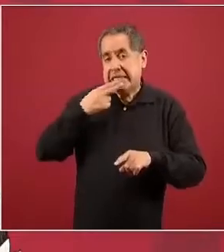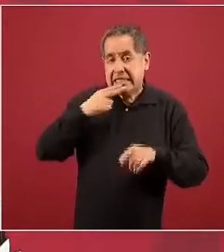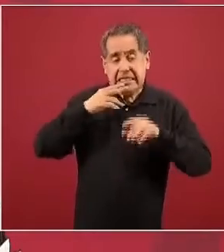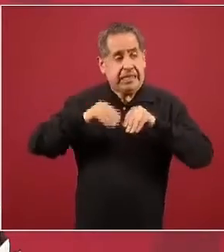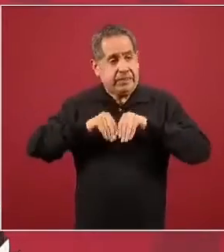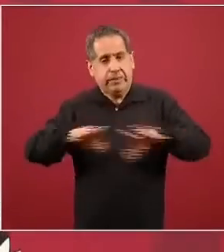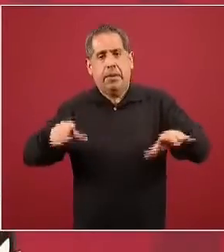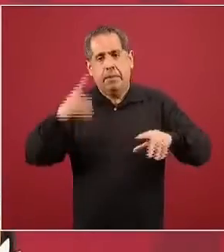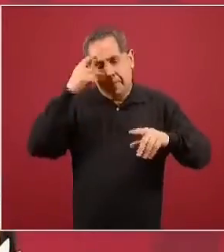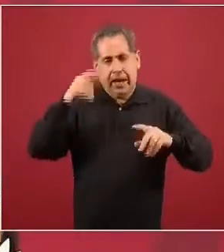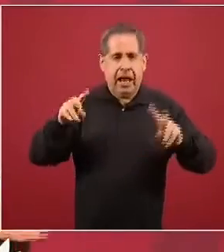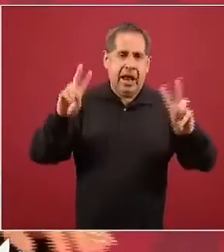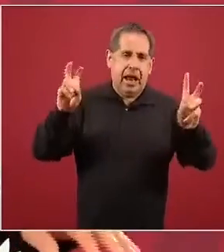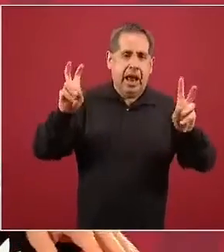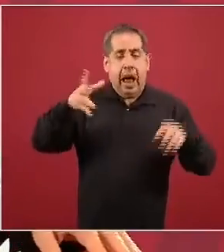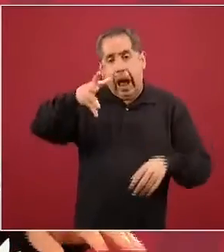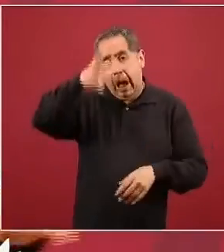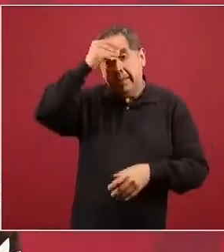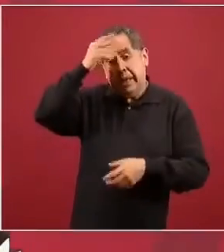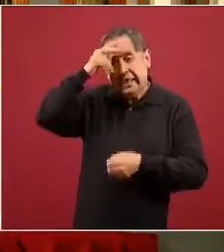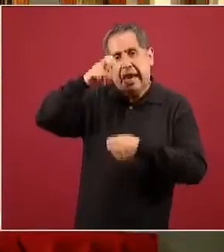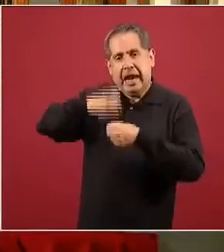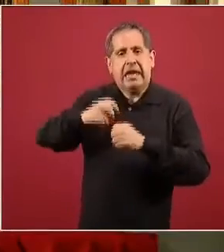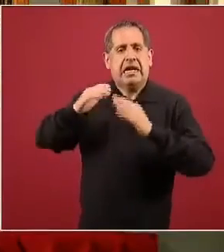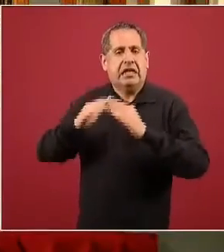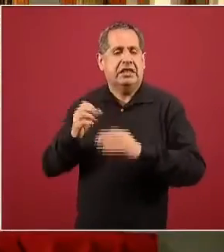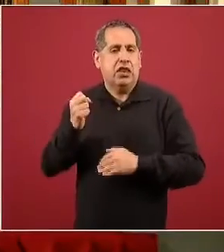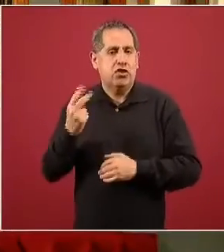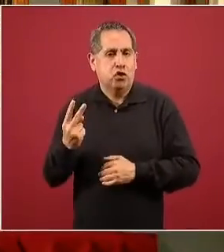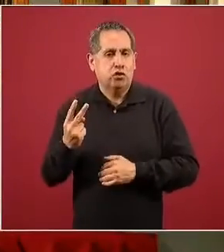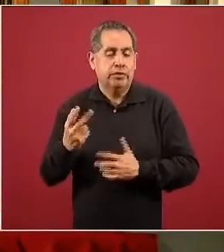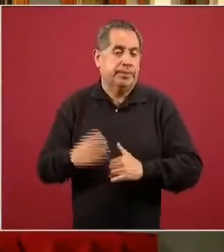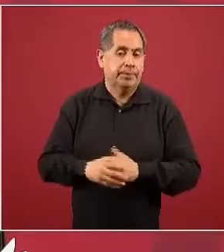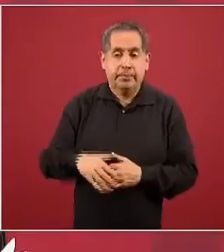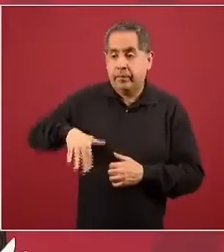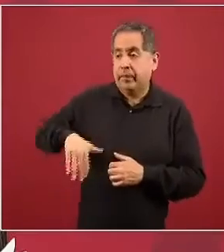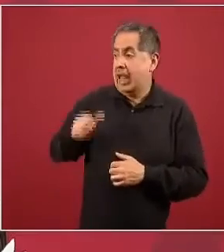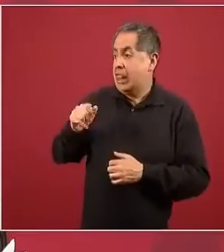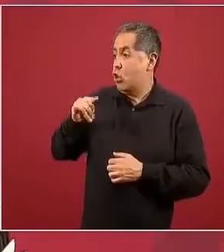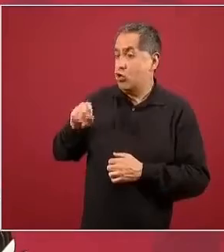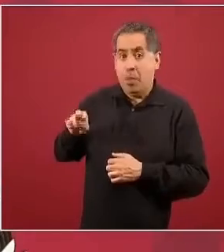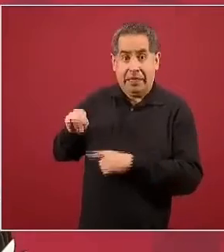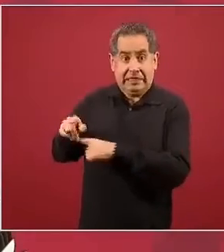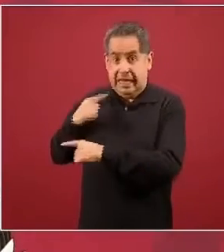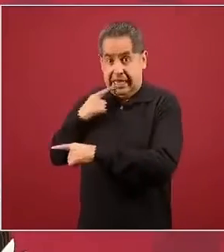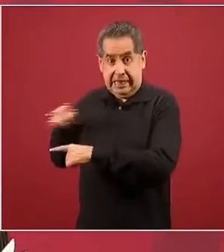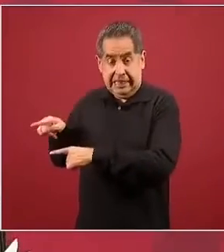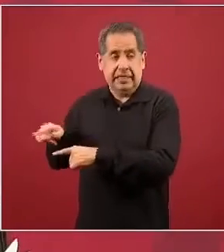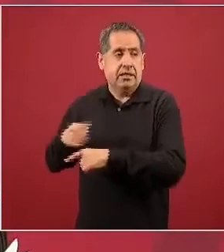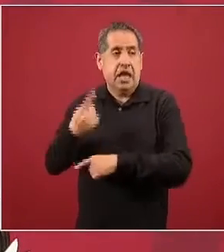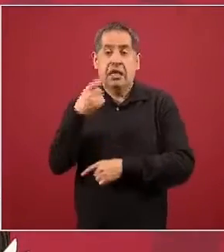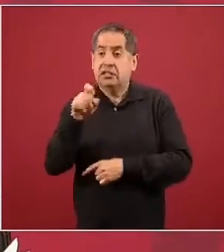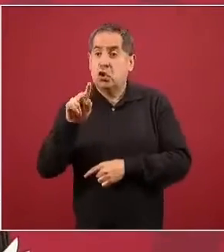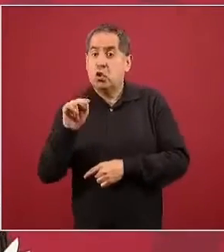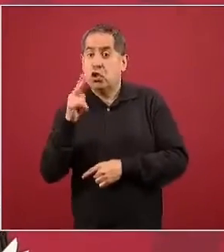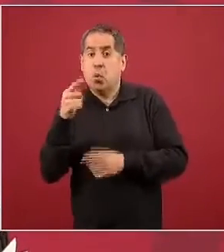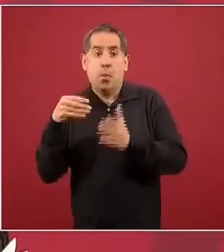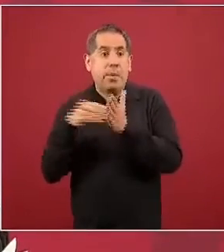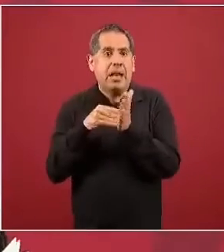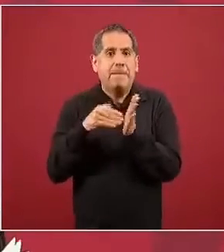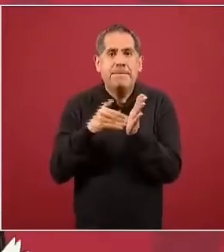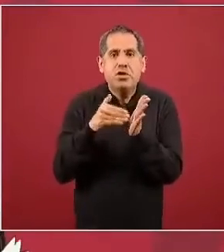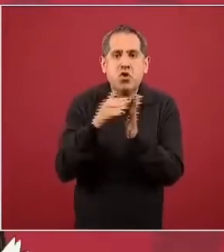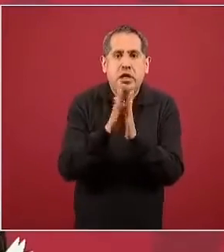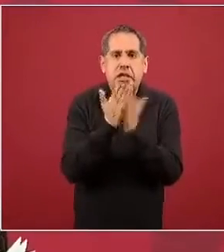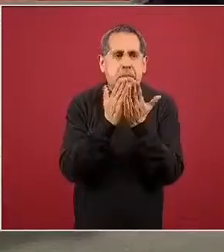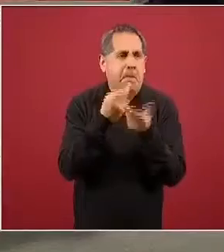programa Aprende en Casa 2 y como dijo Antonio Mesa, distribuiremos 181 millones de ejemplares de